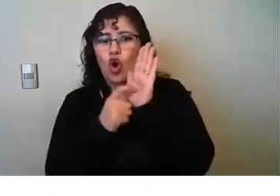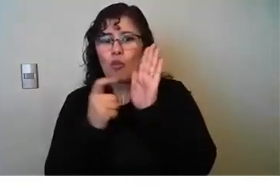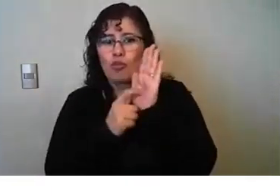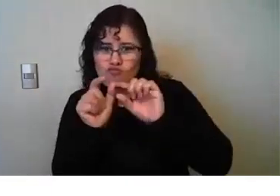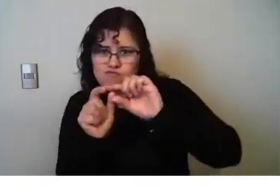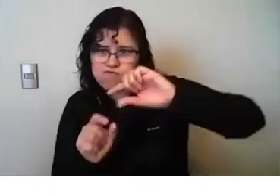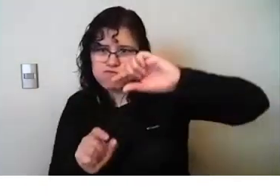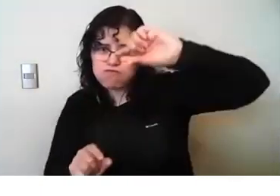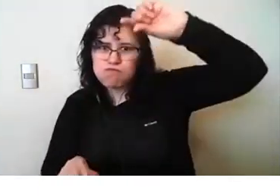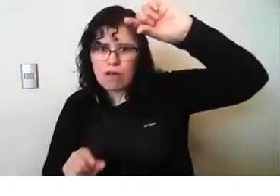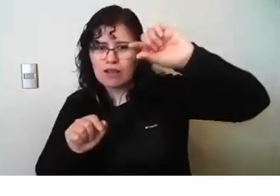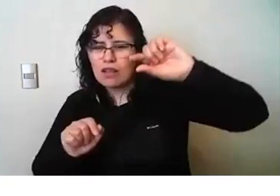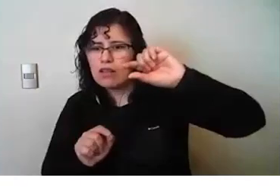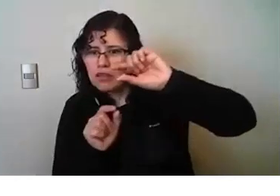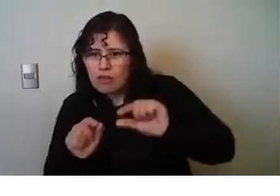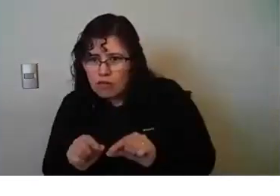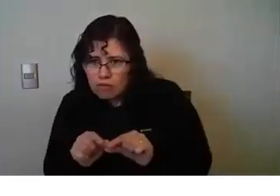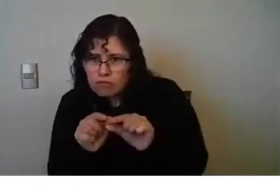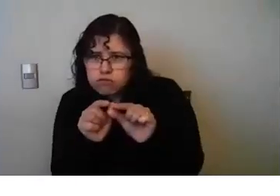se subdivide en una arteria carótida